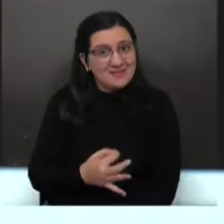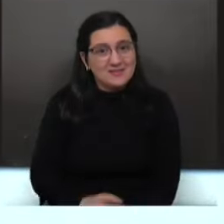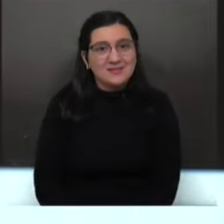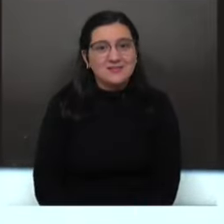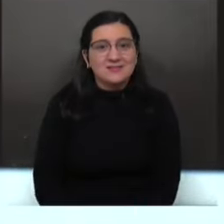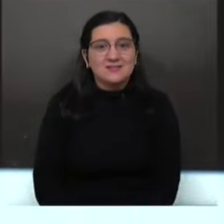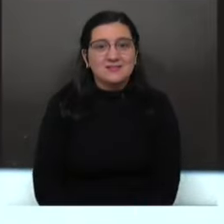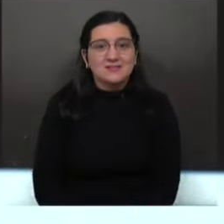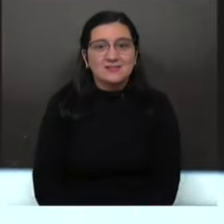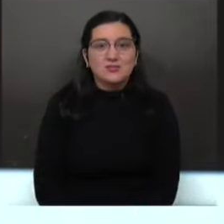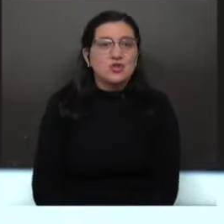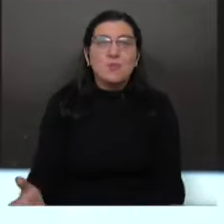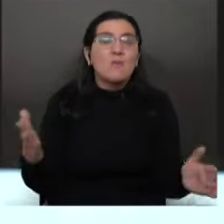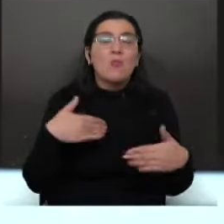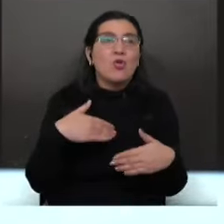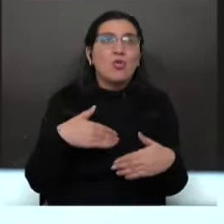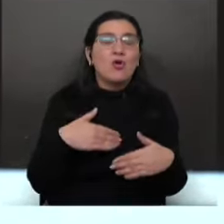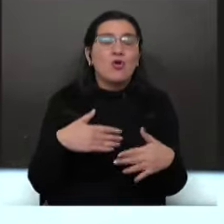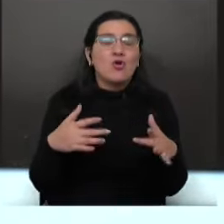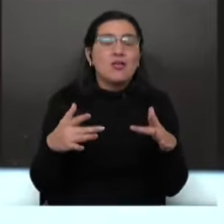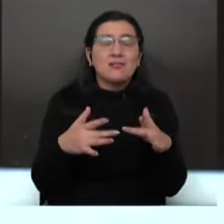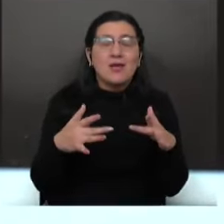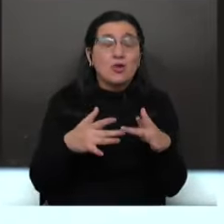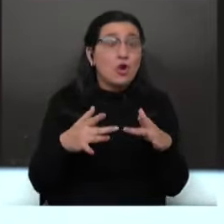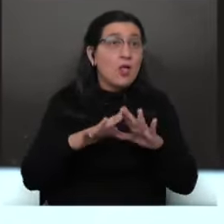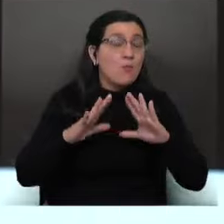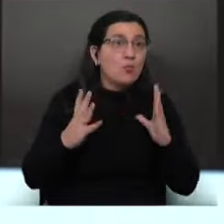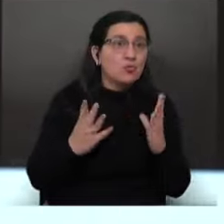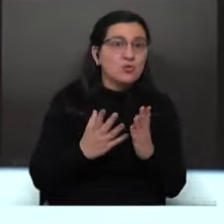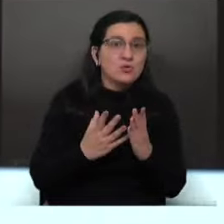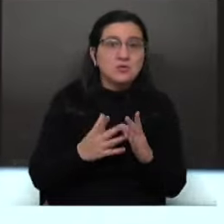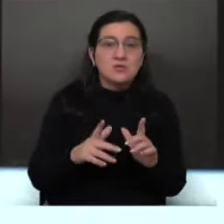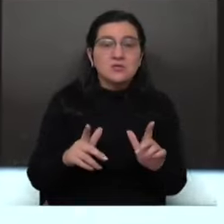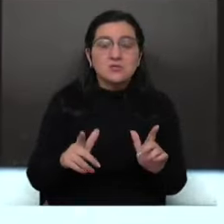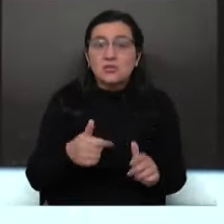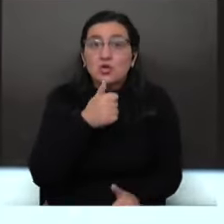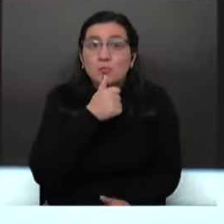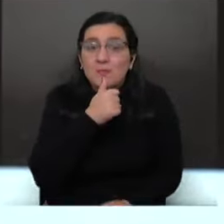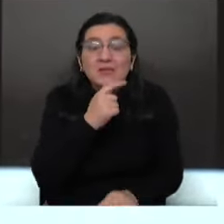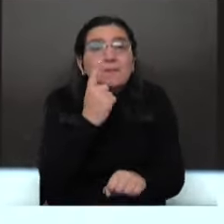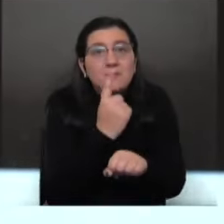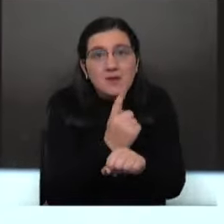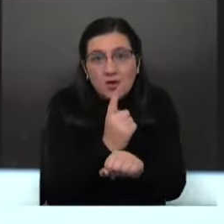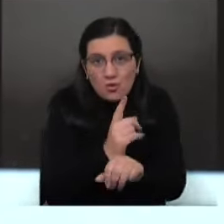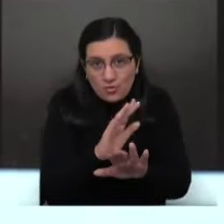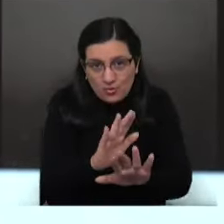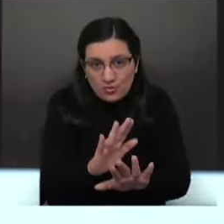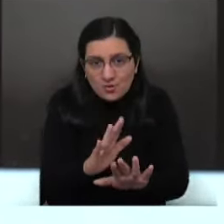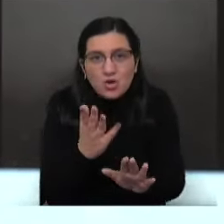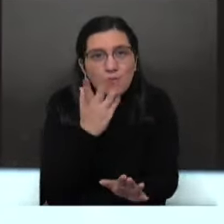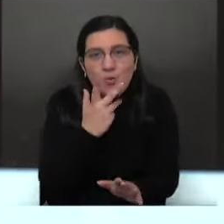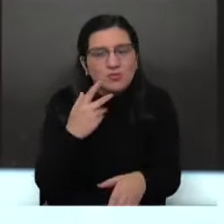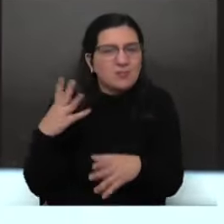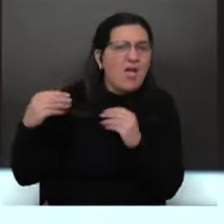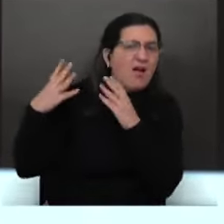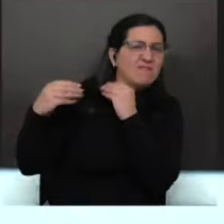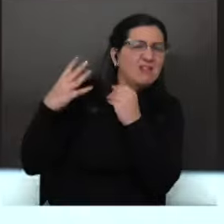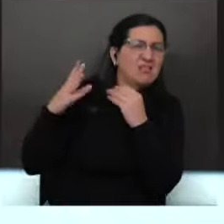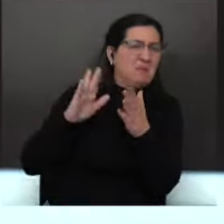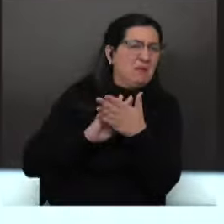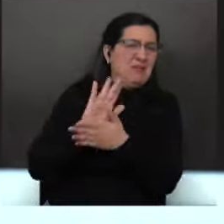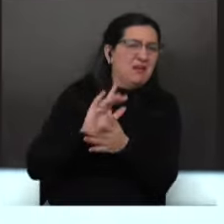no no me puedo no conecto con el mundo si no tomo mate primero y y no me gusta mucho que me hablen